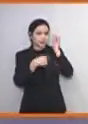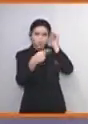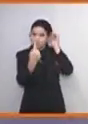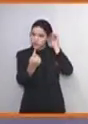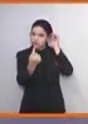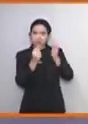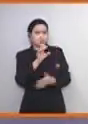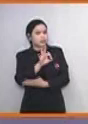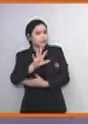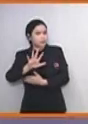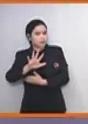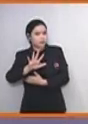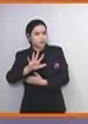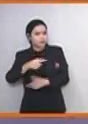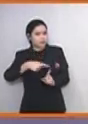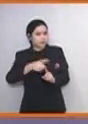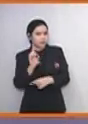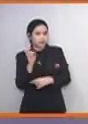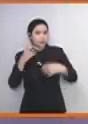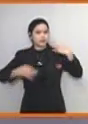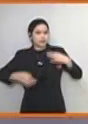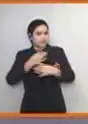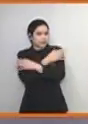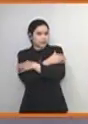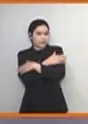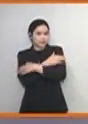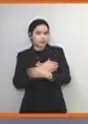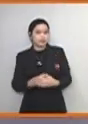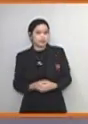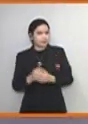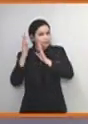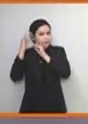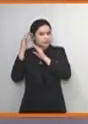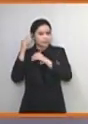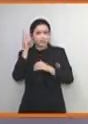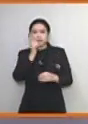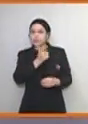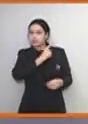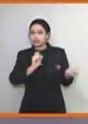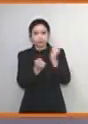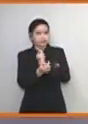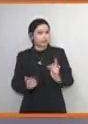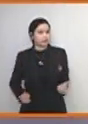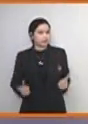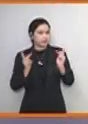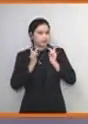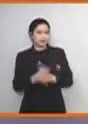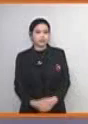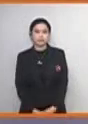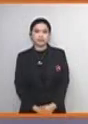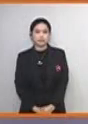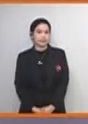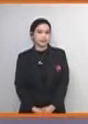más 1, 95 más 7. Muchas felicidades. Lleno de esperanza, Loto te cambia la vida.